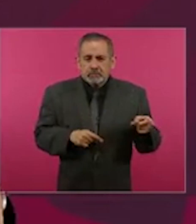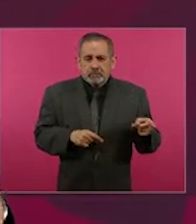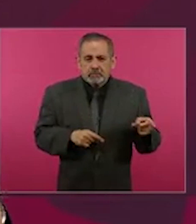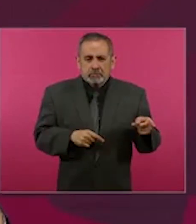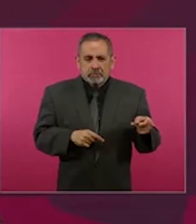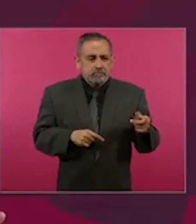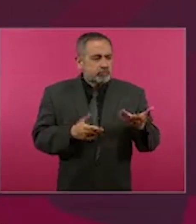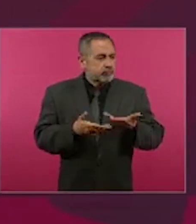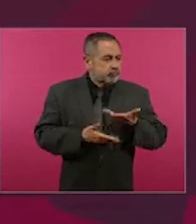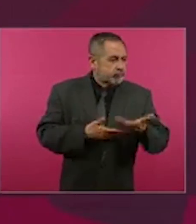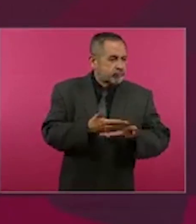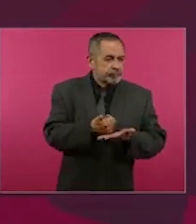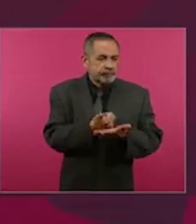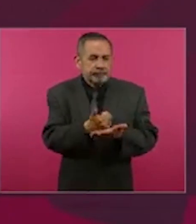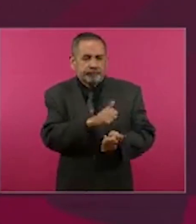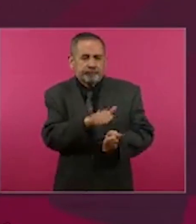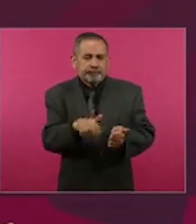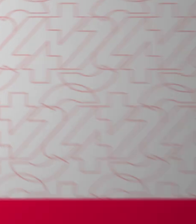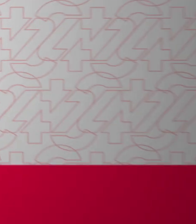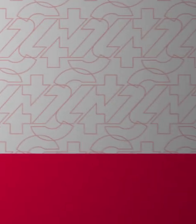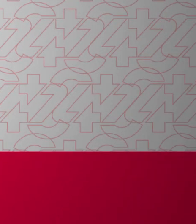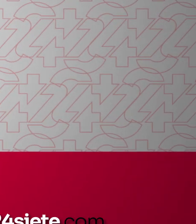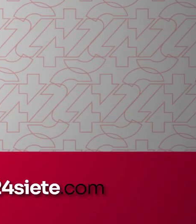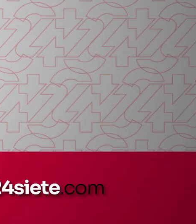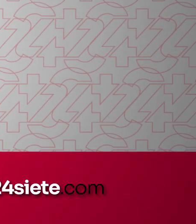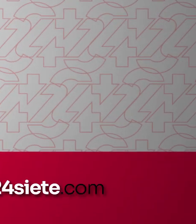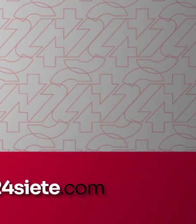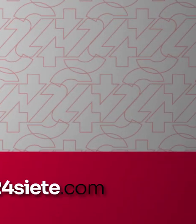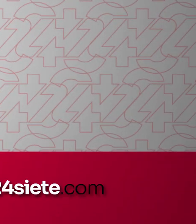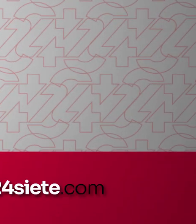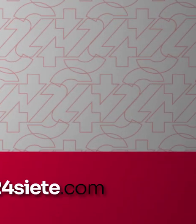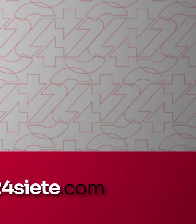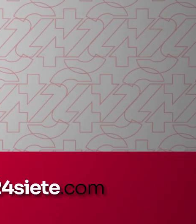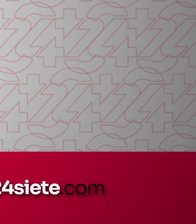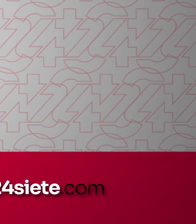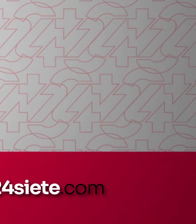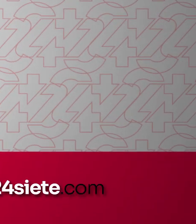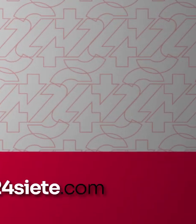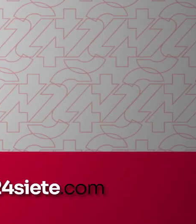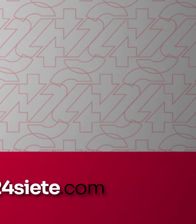prestando. Les saludó Jonathan Lee. Las noticias son 24/7.